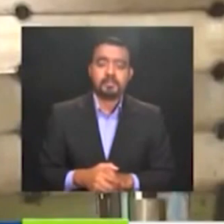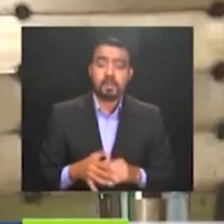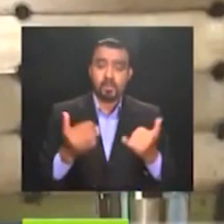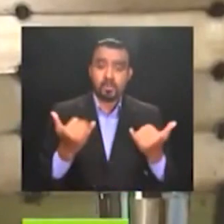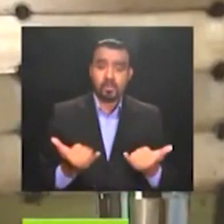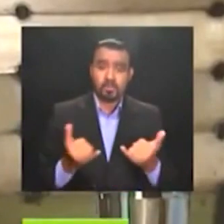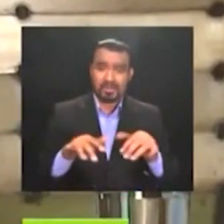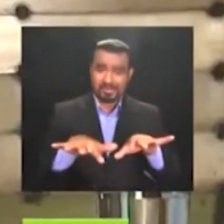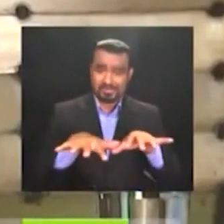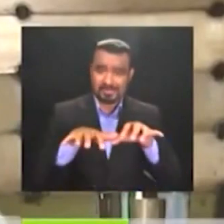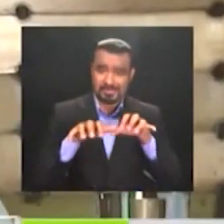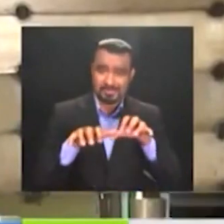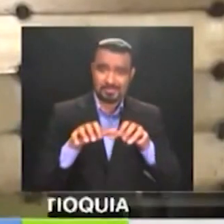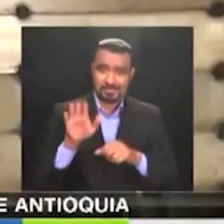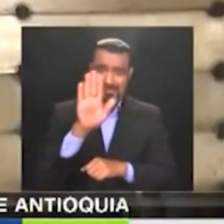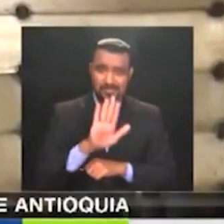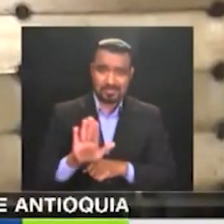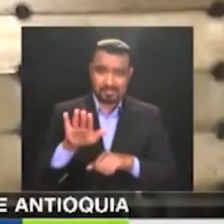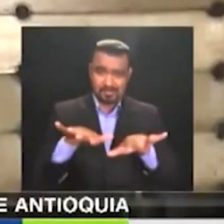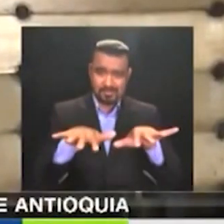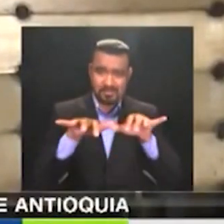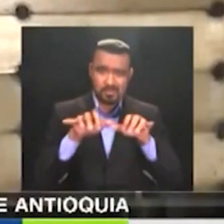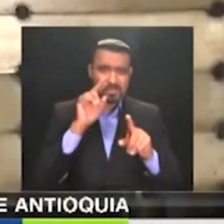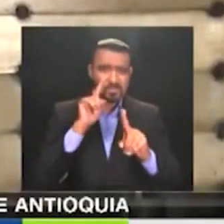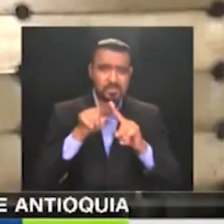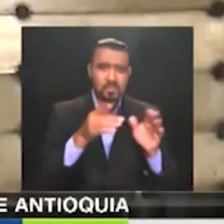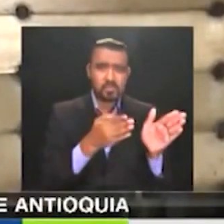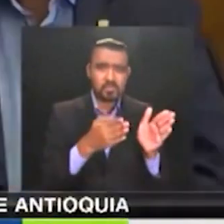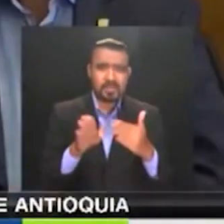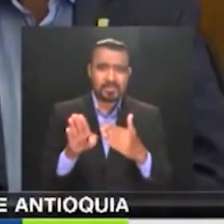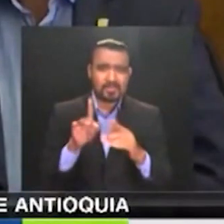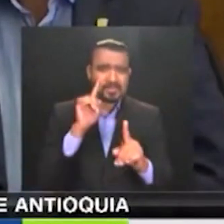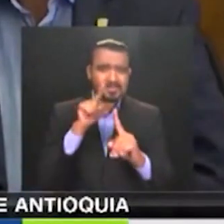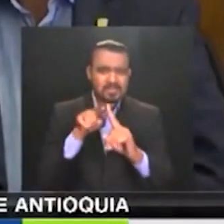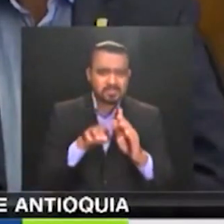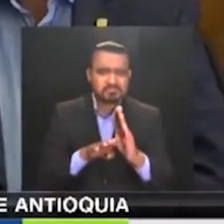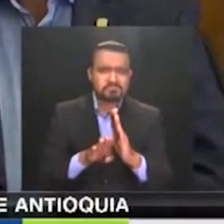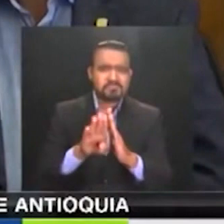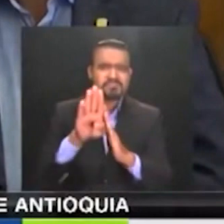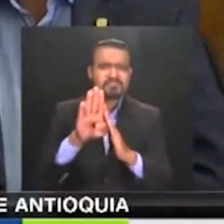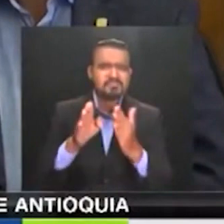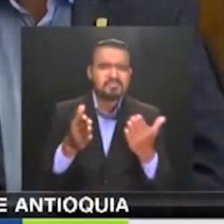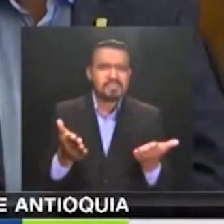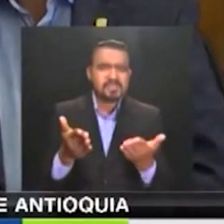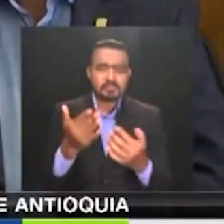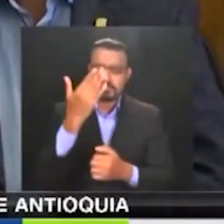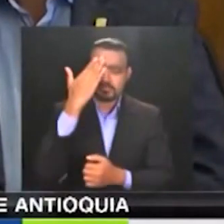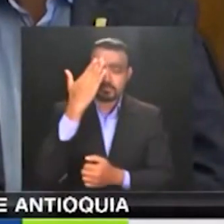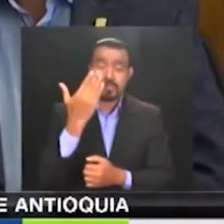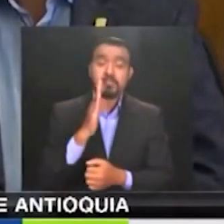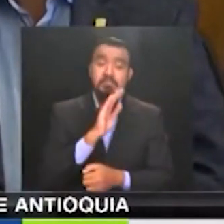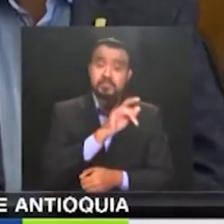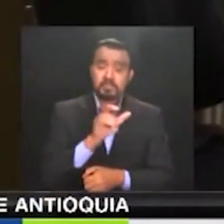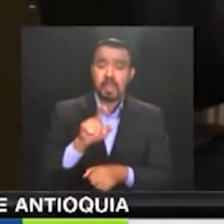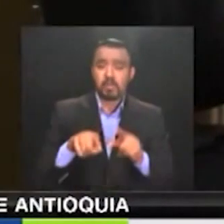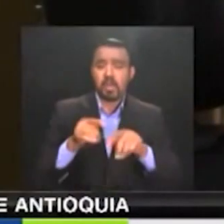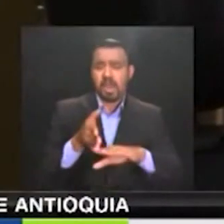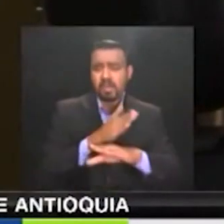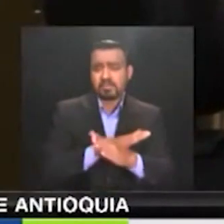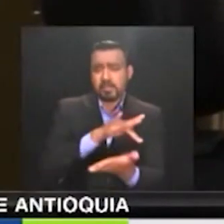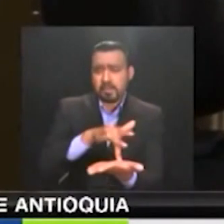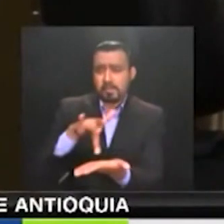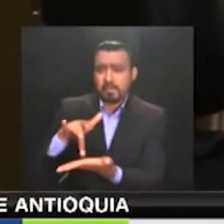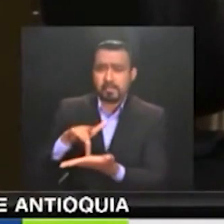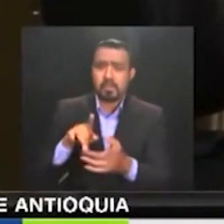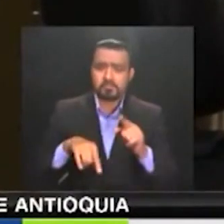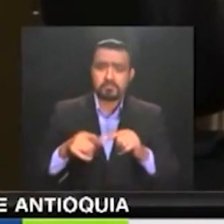de Antioquia en el trámite de aprobación del Plan de Desarrollo, que fue presencial, fue la de la clausura. Las otras 22 fueron virtuales. En